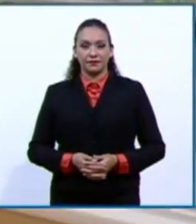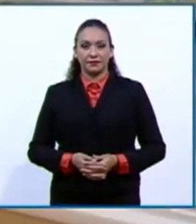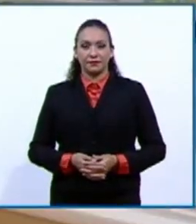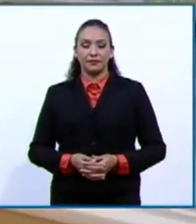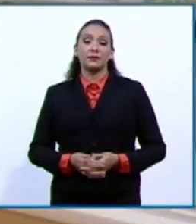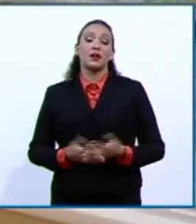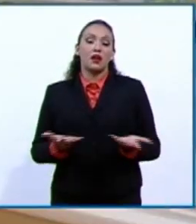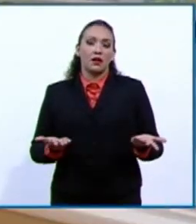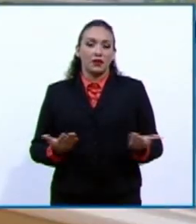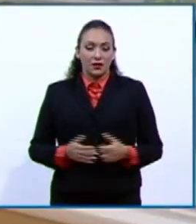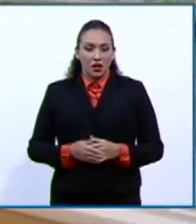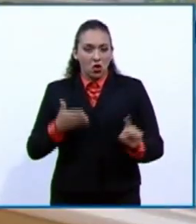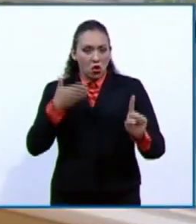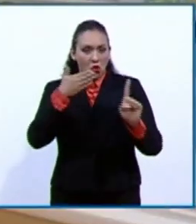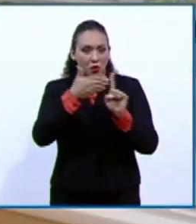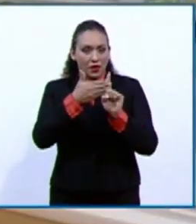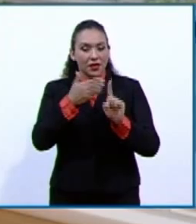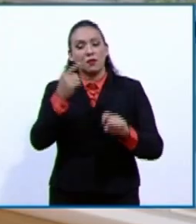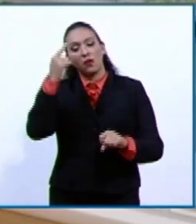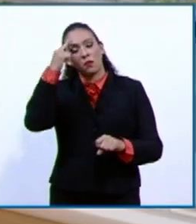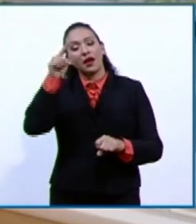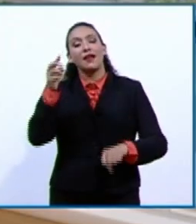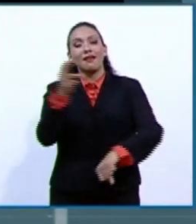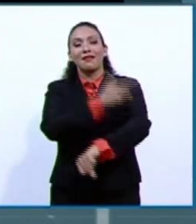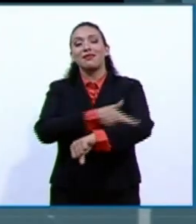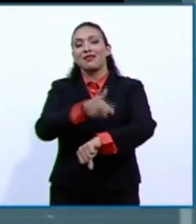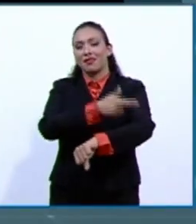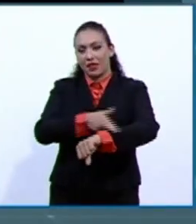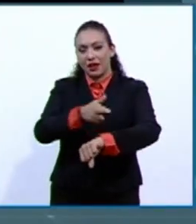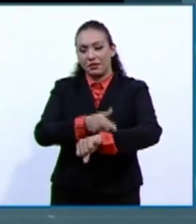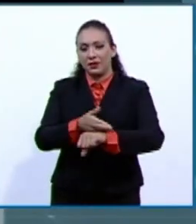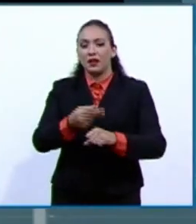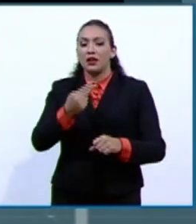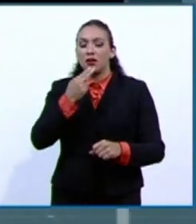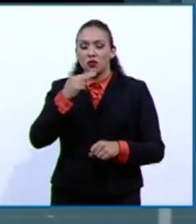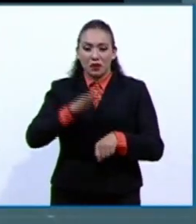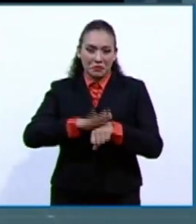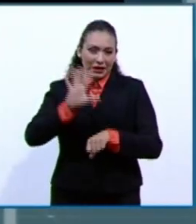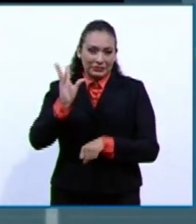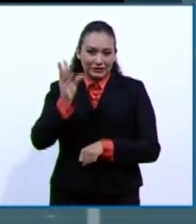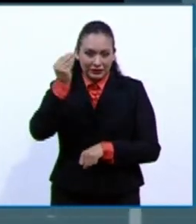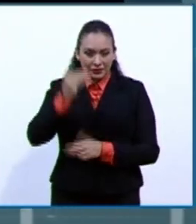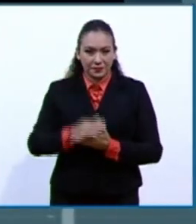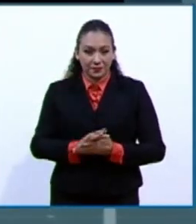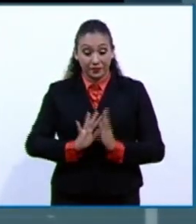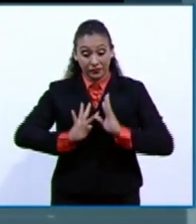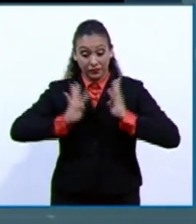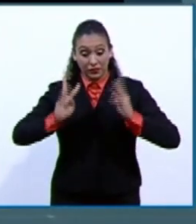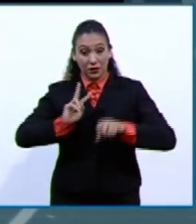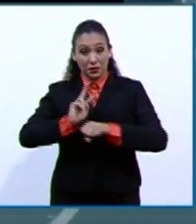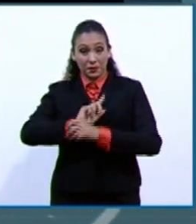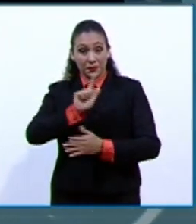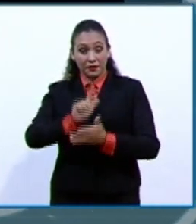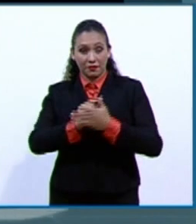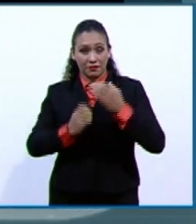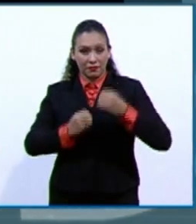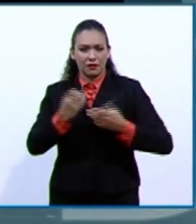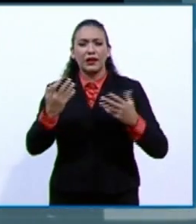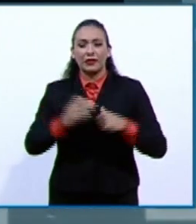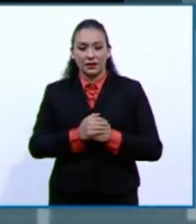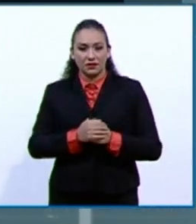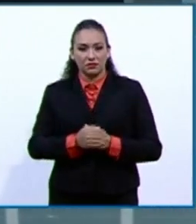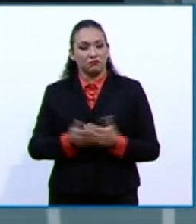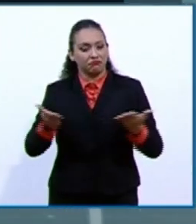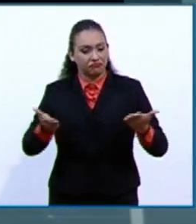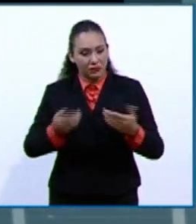Y con el propósito de agilizar los trámites y promover el desarrollo tecnológico, el Consejo de la Judicatura Federal promueve de forma